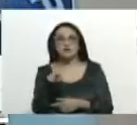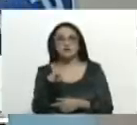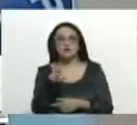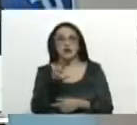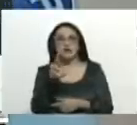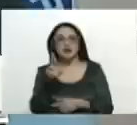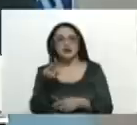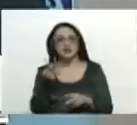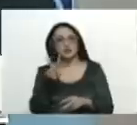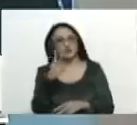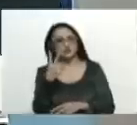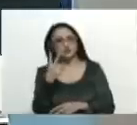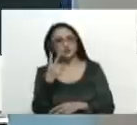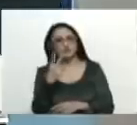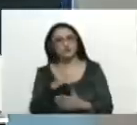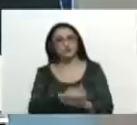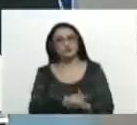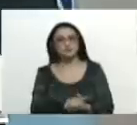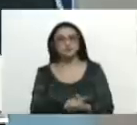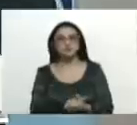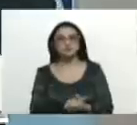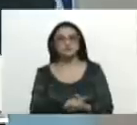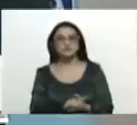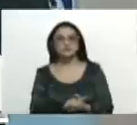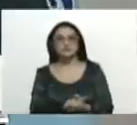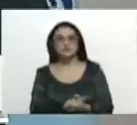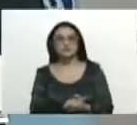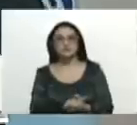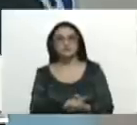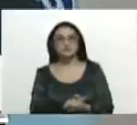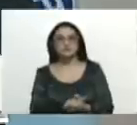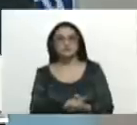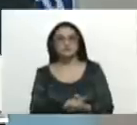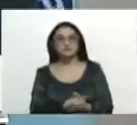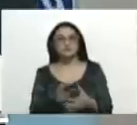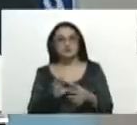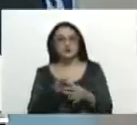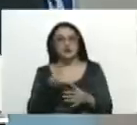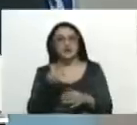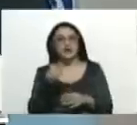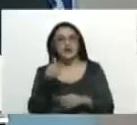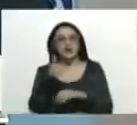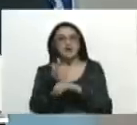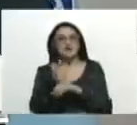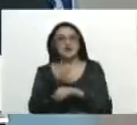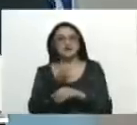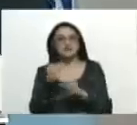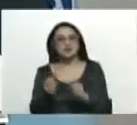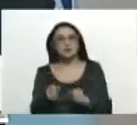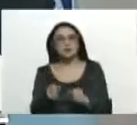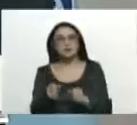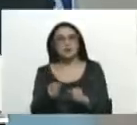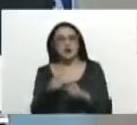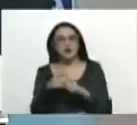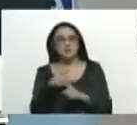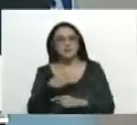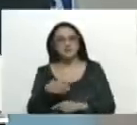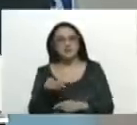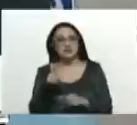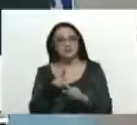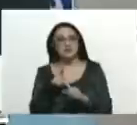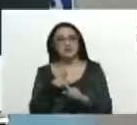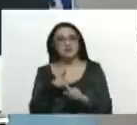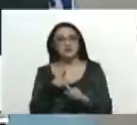sería este que fungía como jefe de seguridad del expresidente de